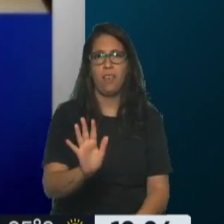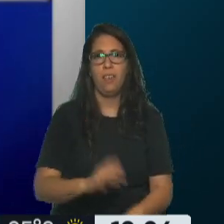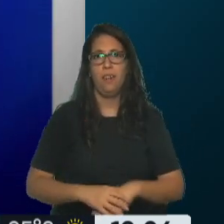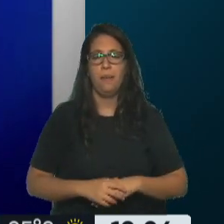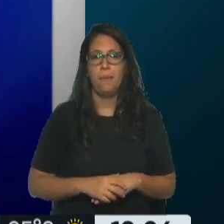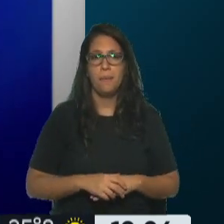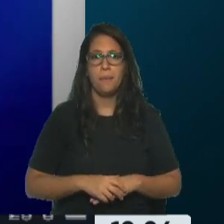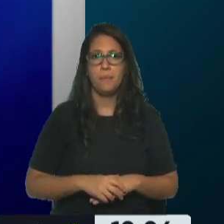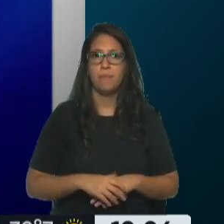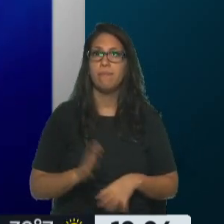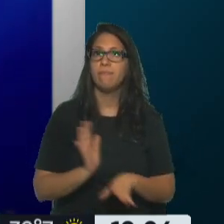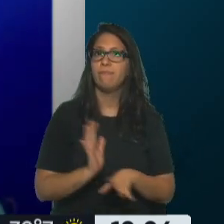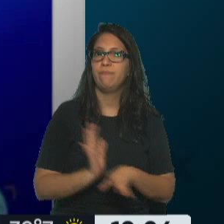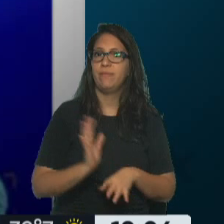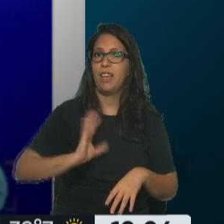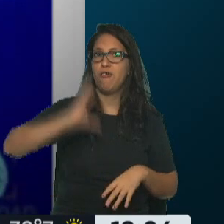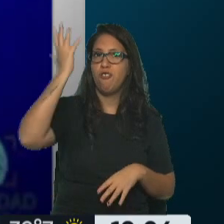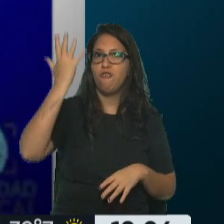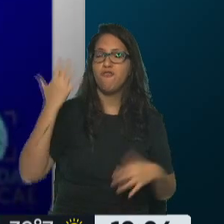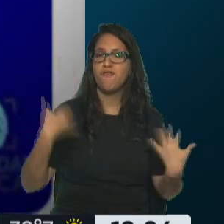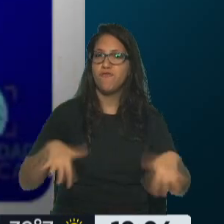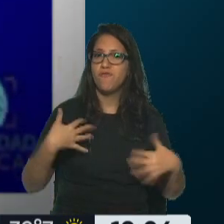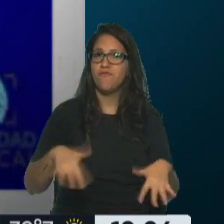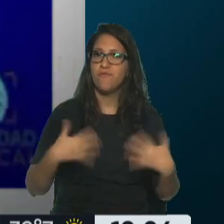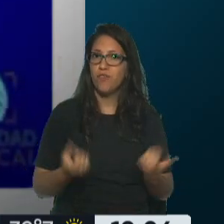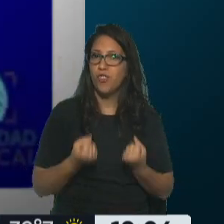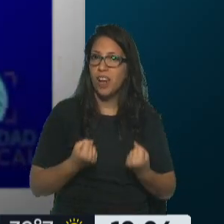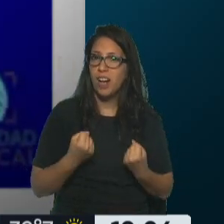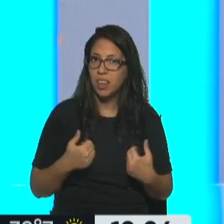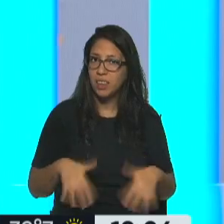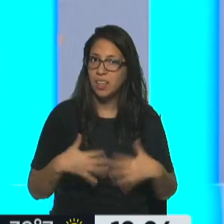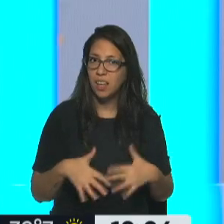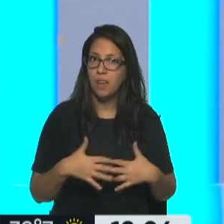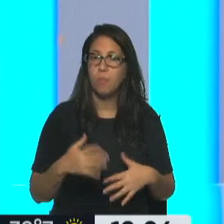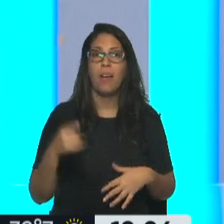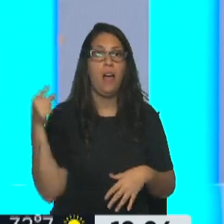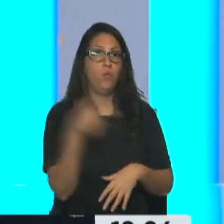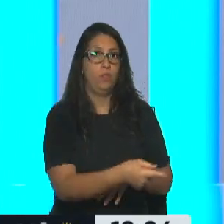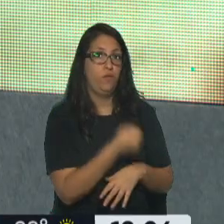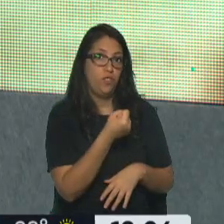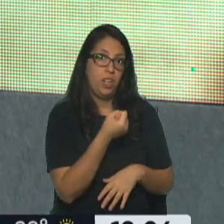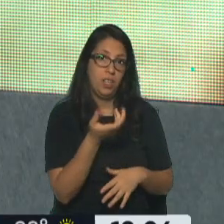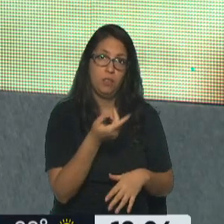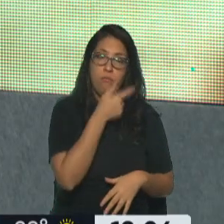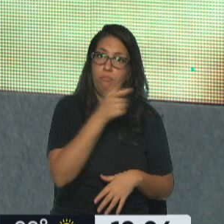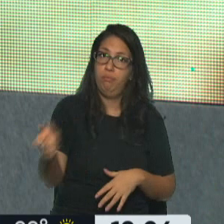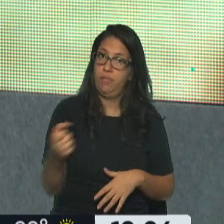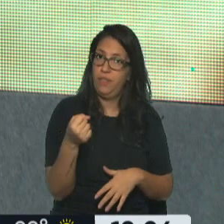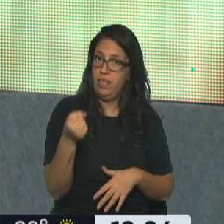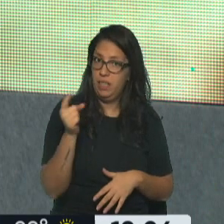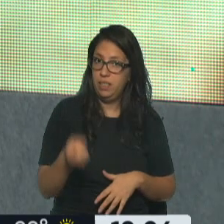sucede el enojo que tiene es muy fuerte bueno es que fue muy fuerte la acusa tamb dimensión hist es una dimensión histórica